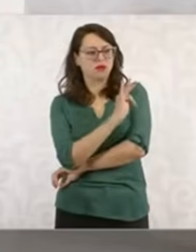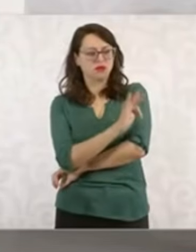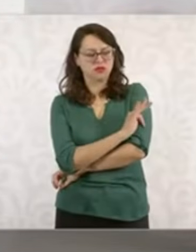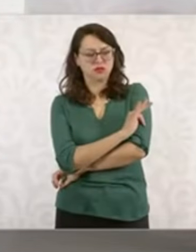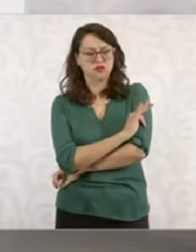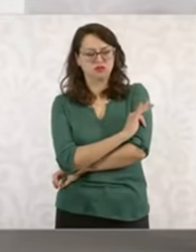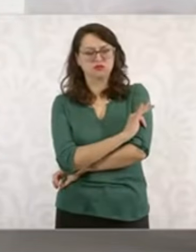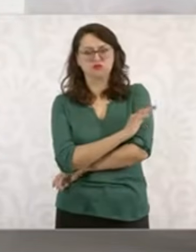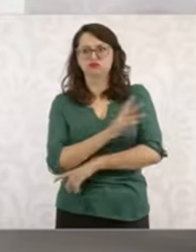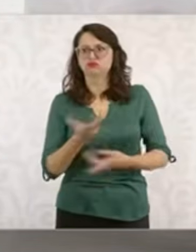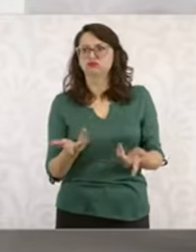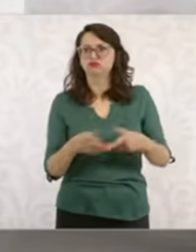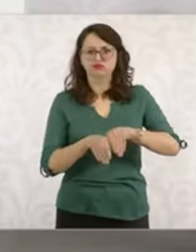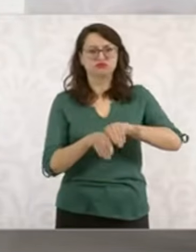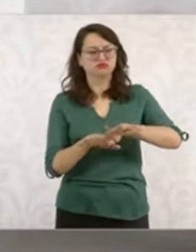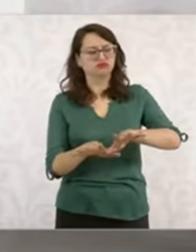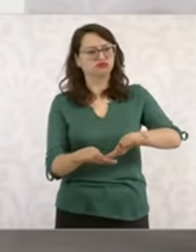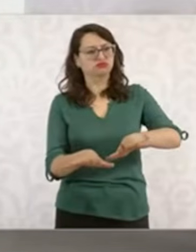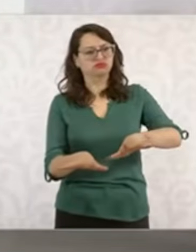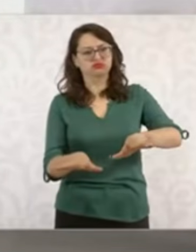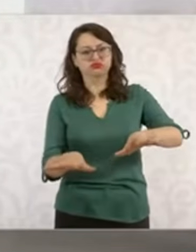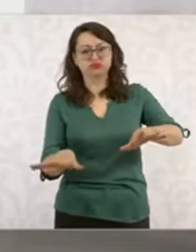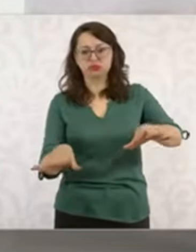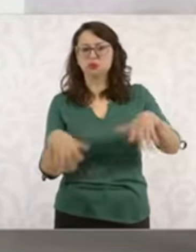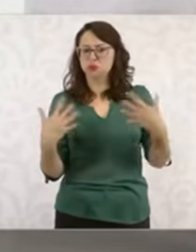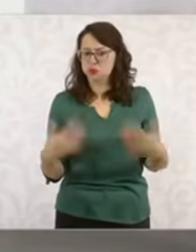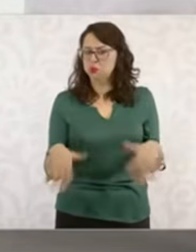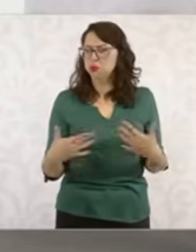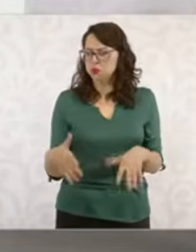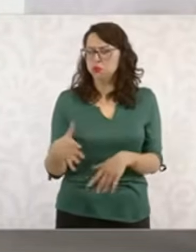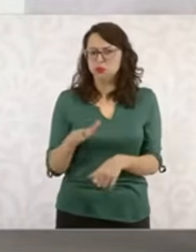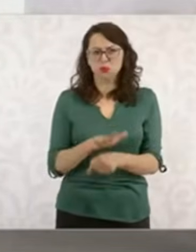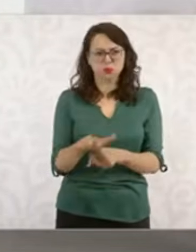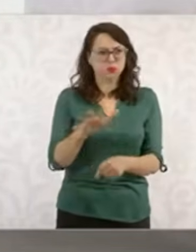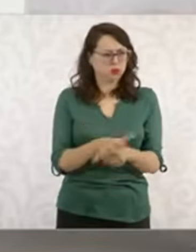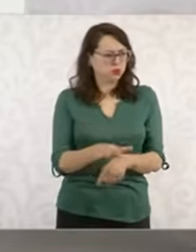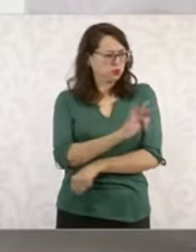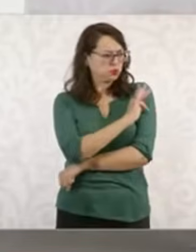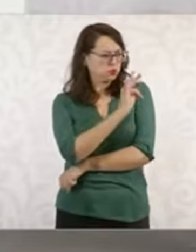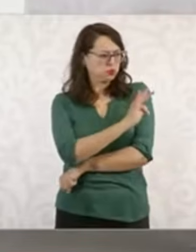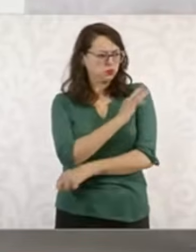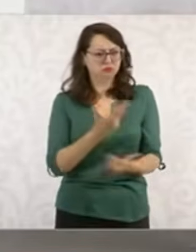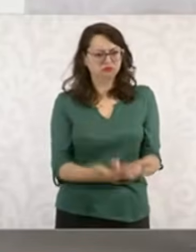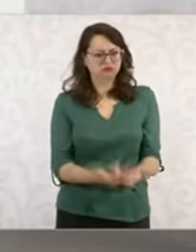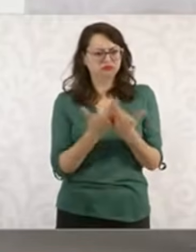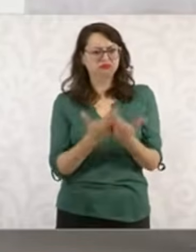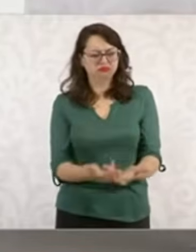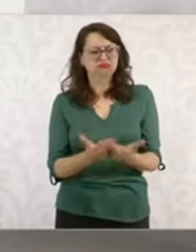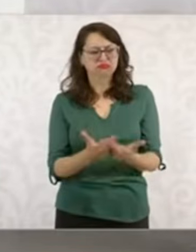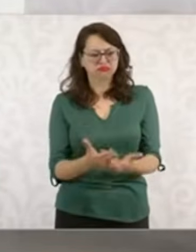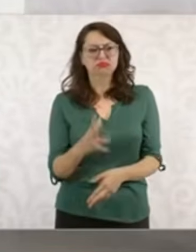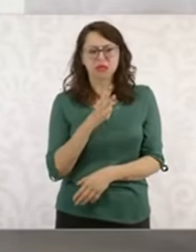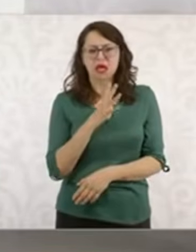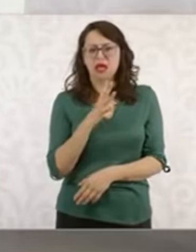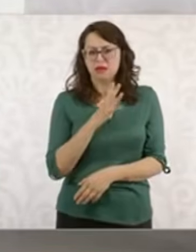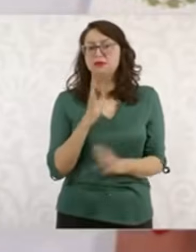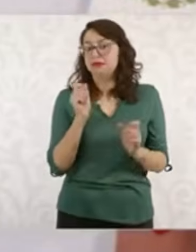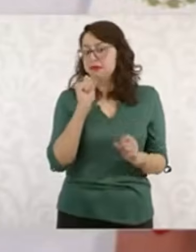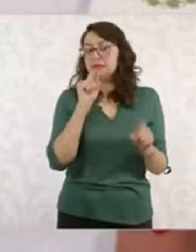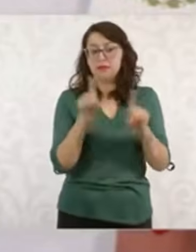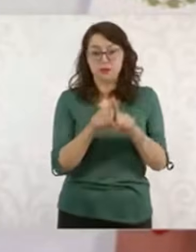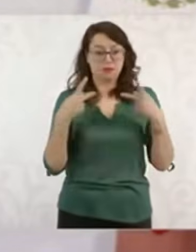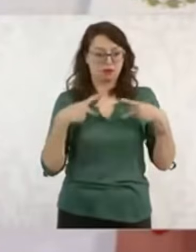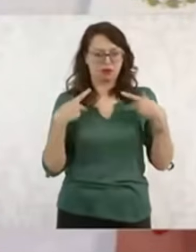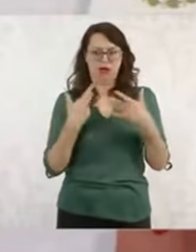escuchado y que afortunadamente hay muy buena cobertura de la población en general,